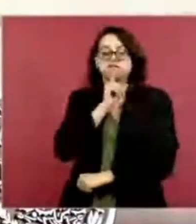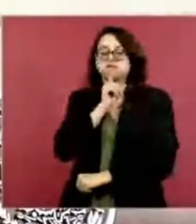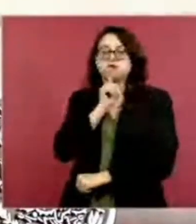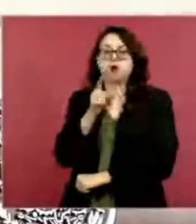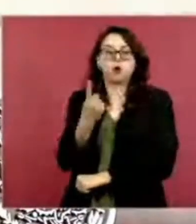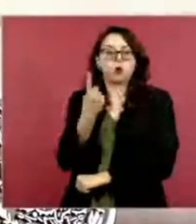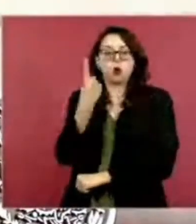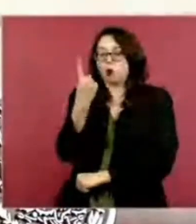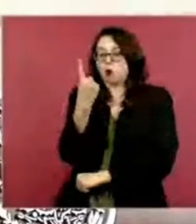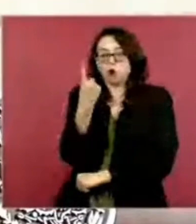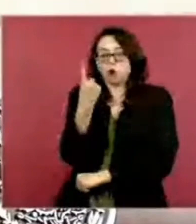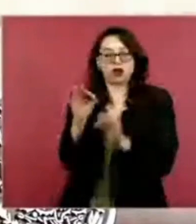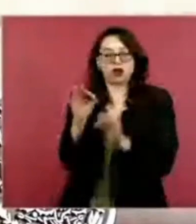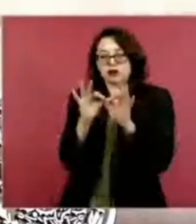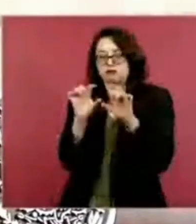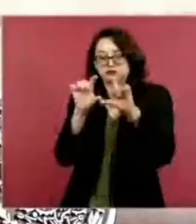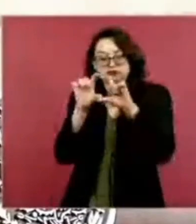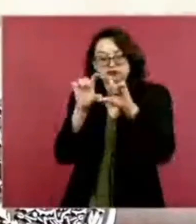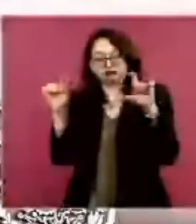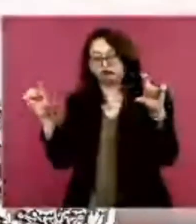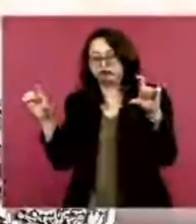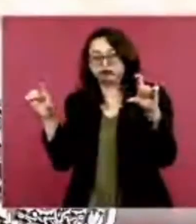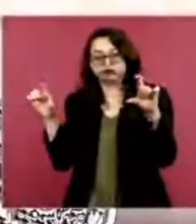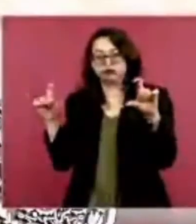Juárez, un párrafo.